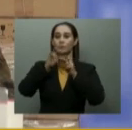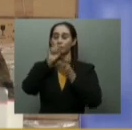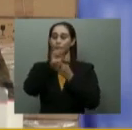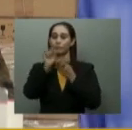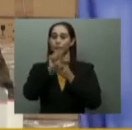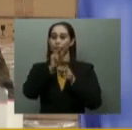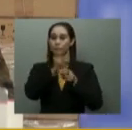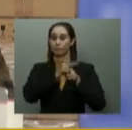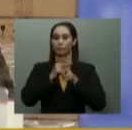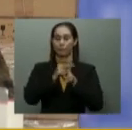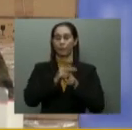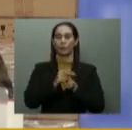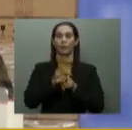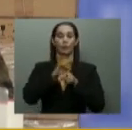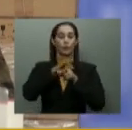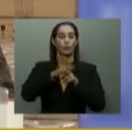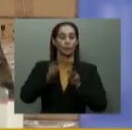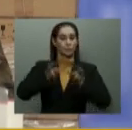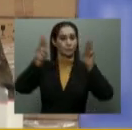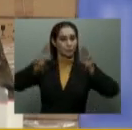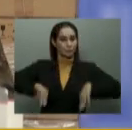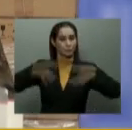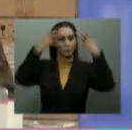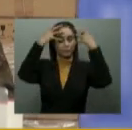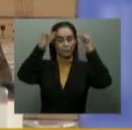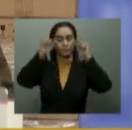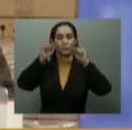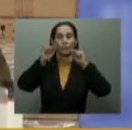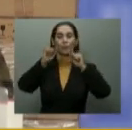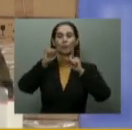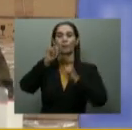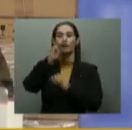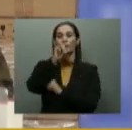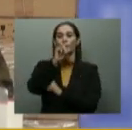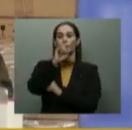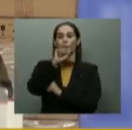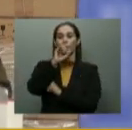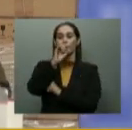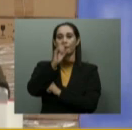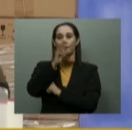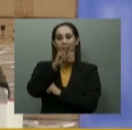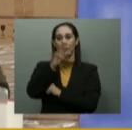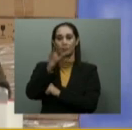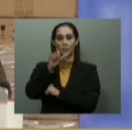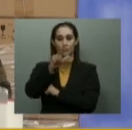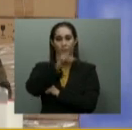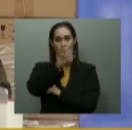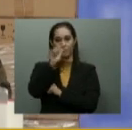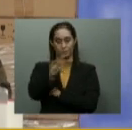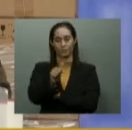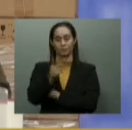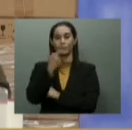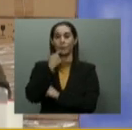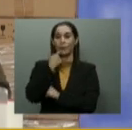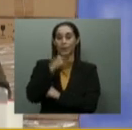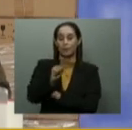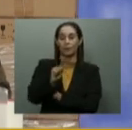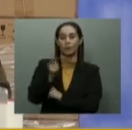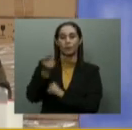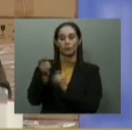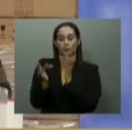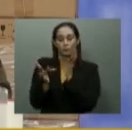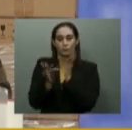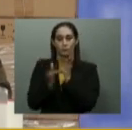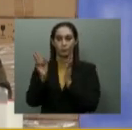pero salimos con una buena policía en la calle lectura y escritura hay que enseñarle lucha cuerpo a cuerpo